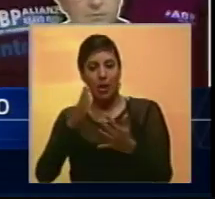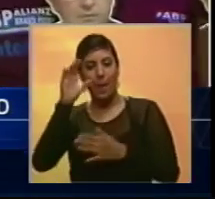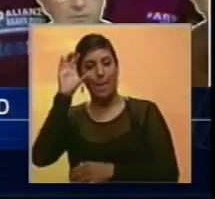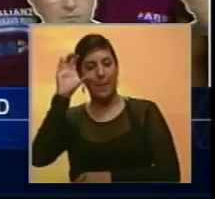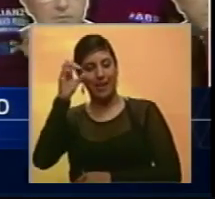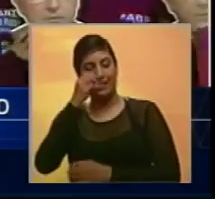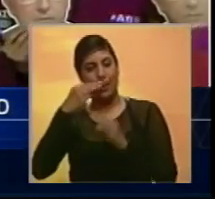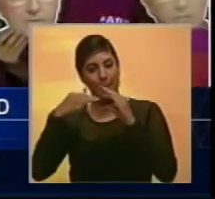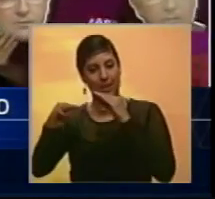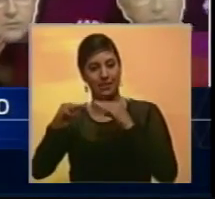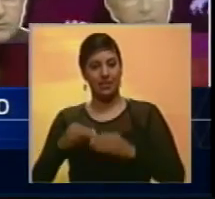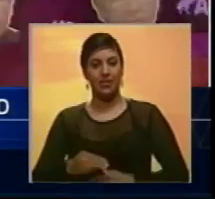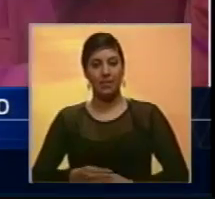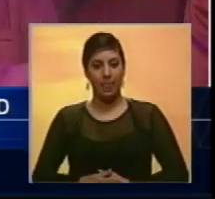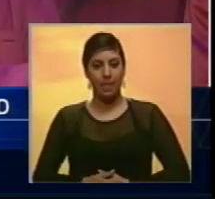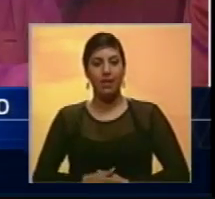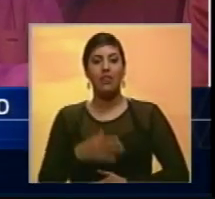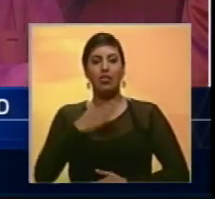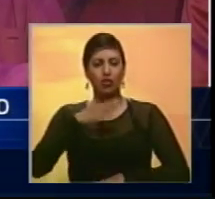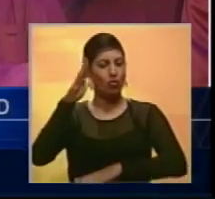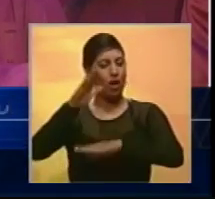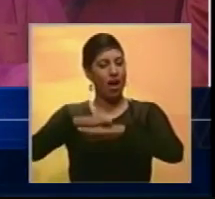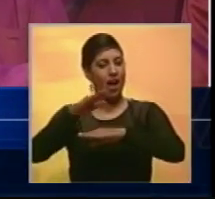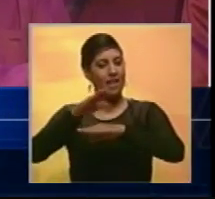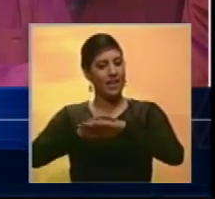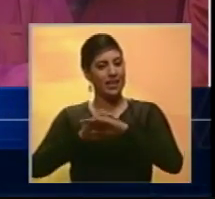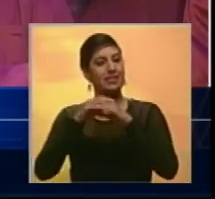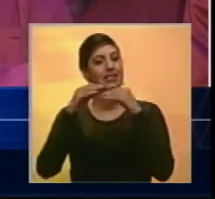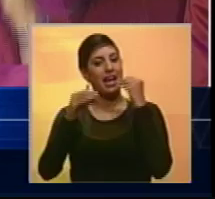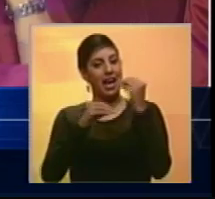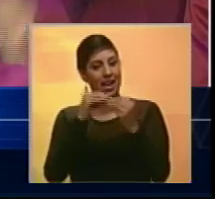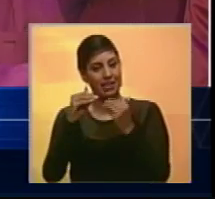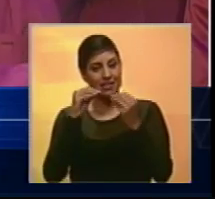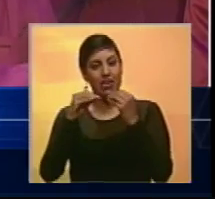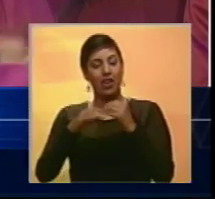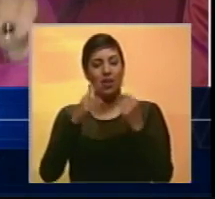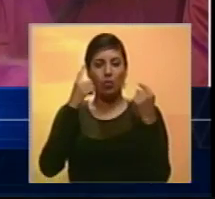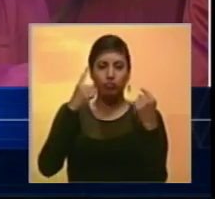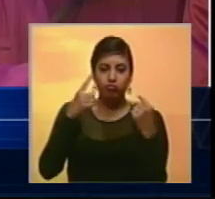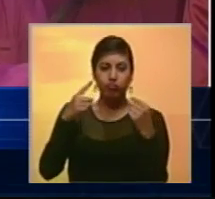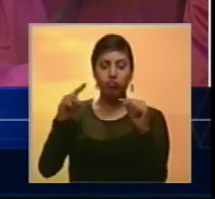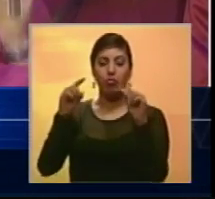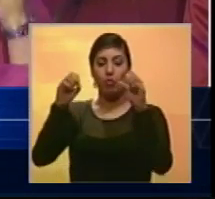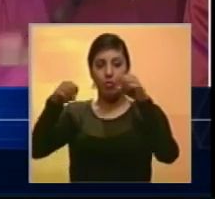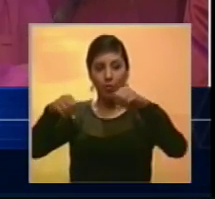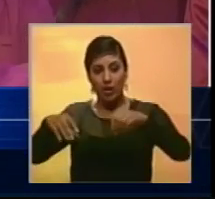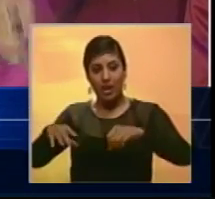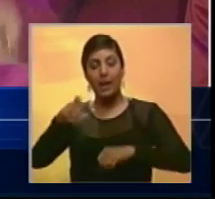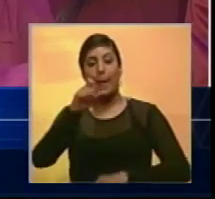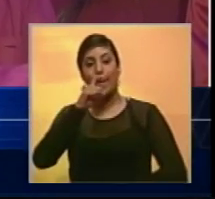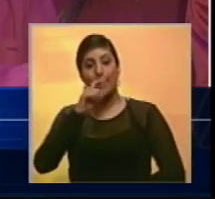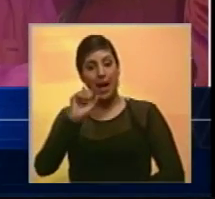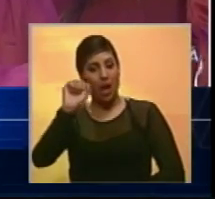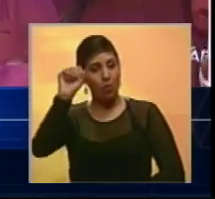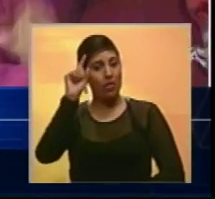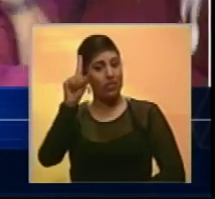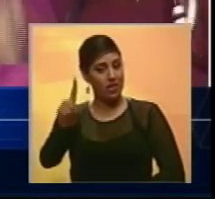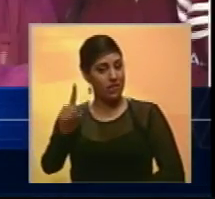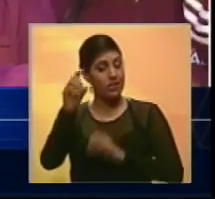un mensaje en su nombre. Solicitamos el abandono de cargo de Nicolás